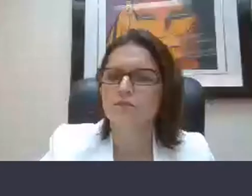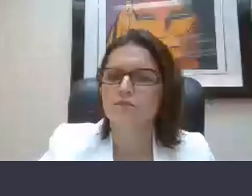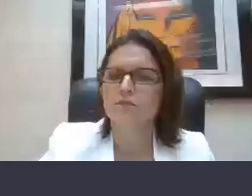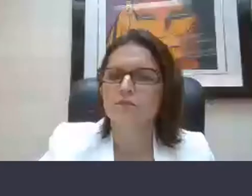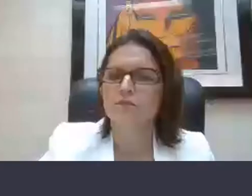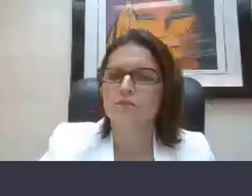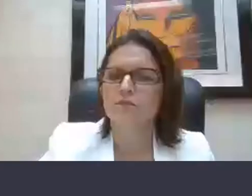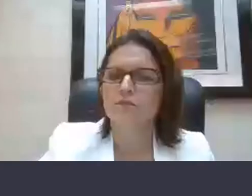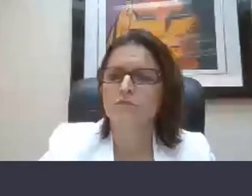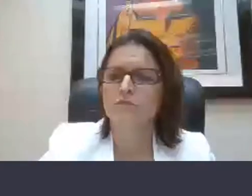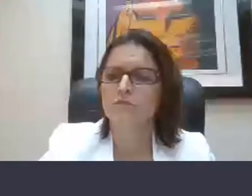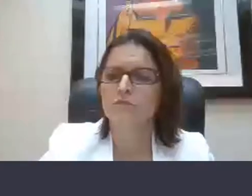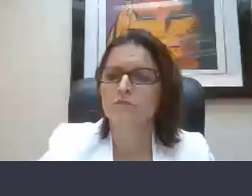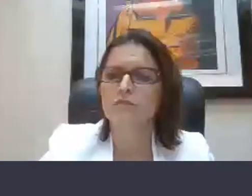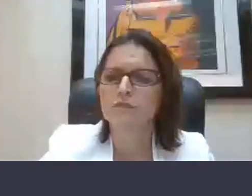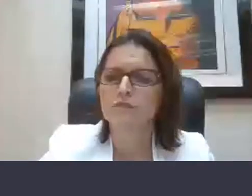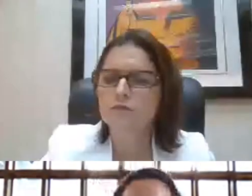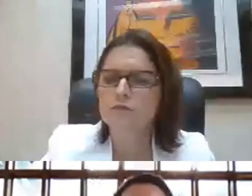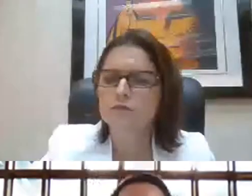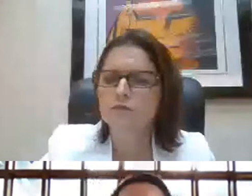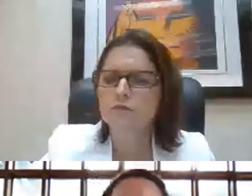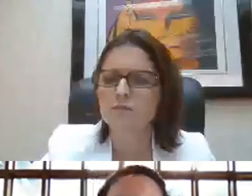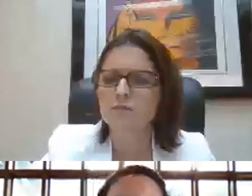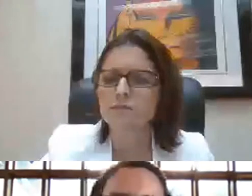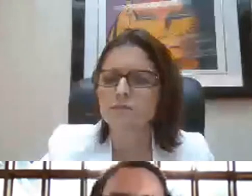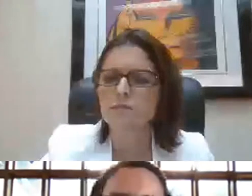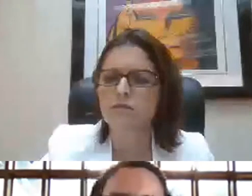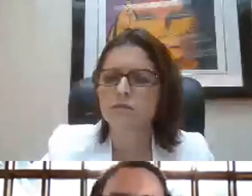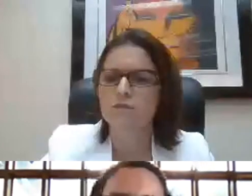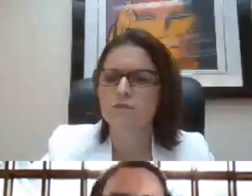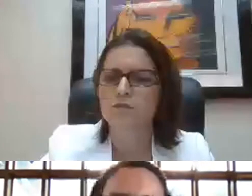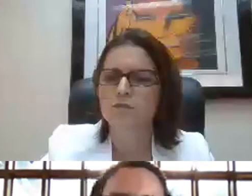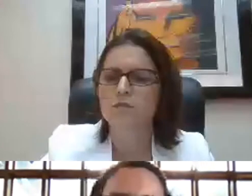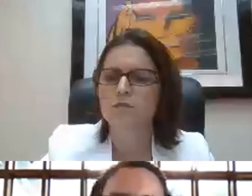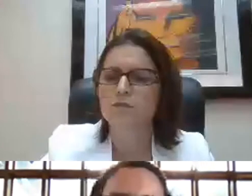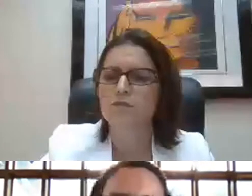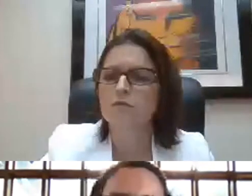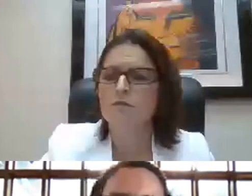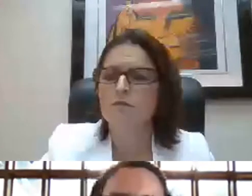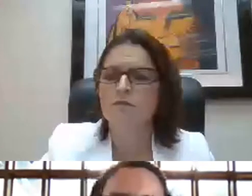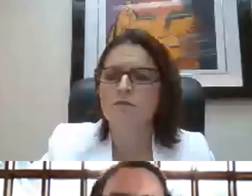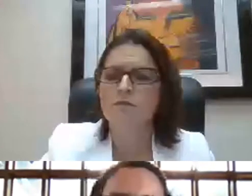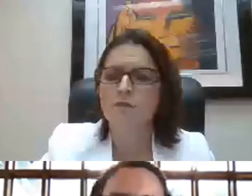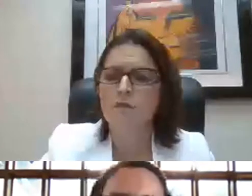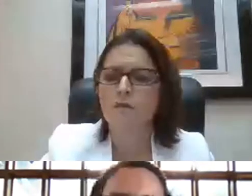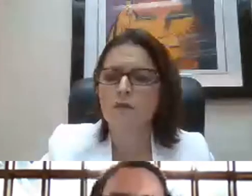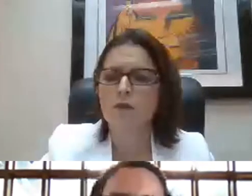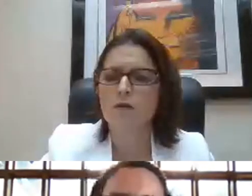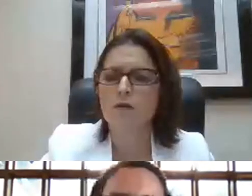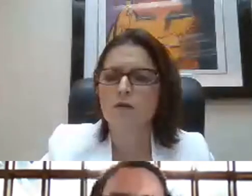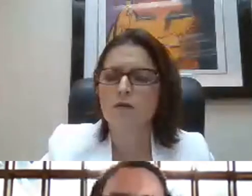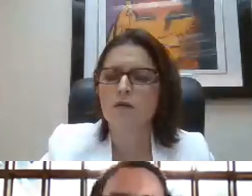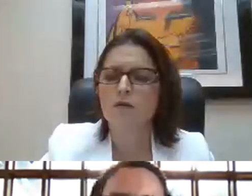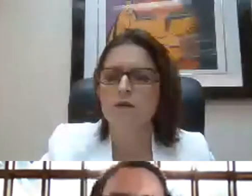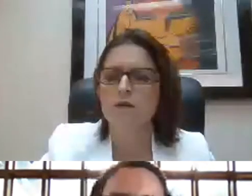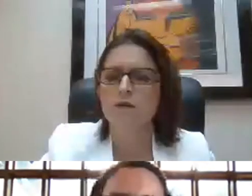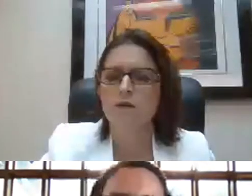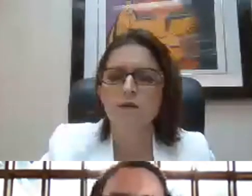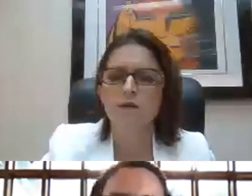Y ahí, ok, ahí ya ha dado inicio la grabación de la sesión. También